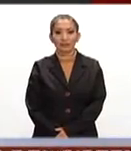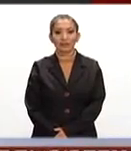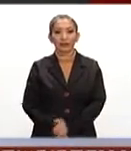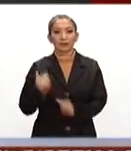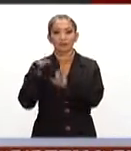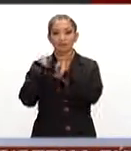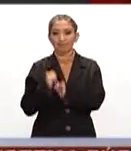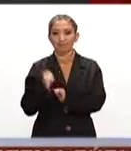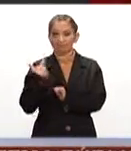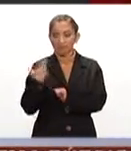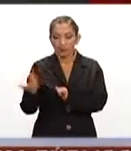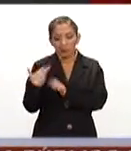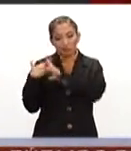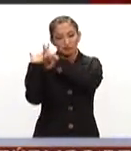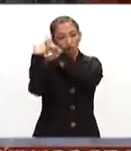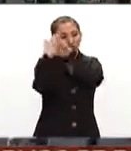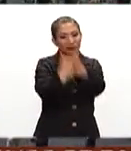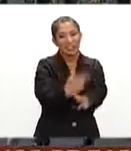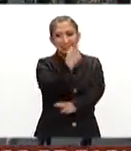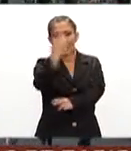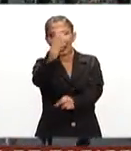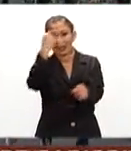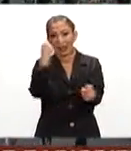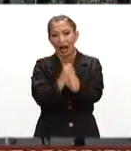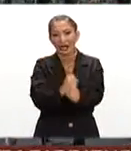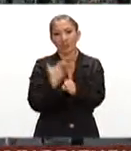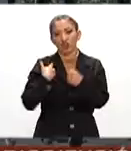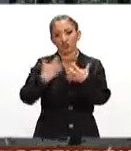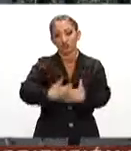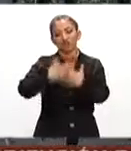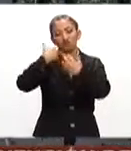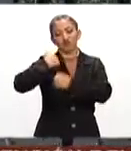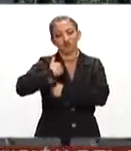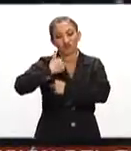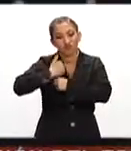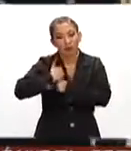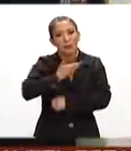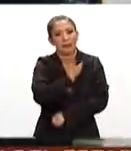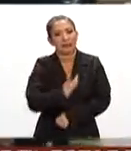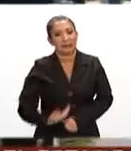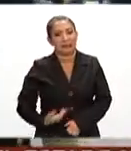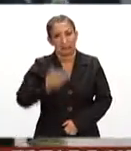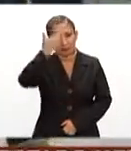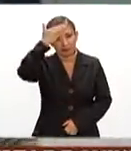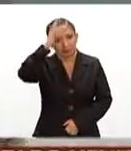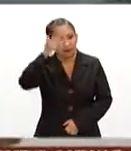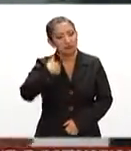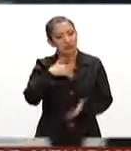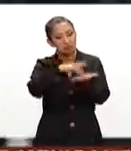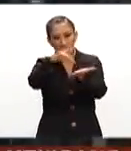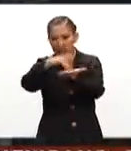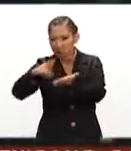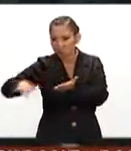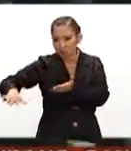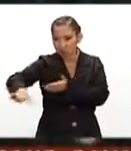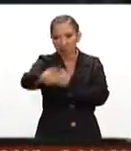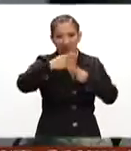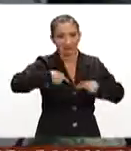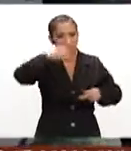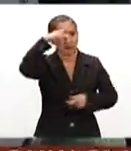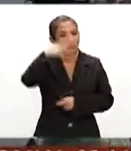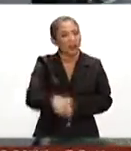Al encabezar la ceremonia conmemorativa por los 100 años de la industria militar, el presidente Enrique Peña Nieto agradeció al pueblo de